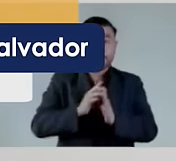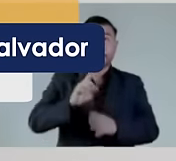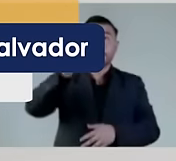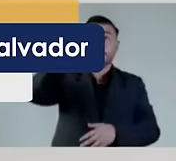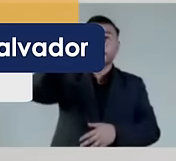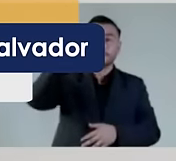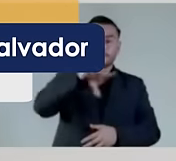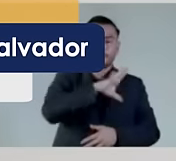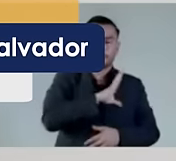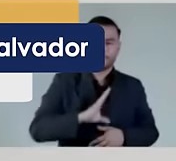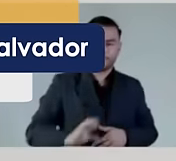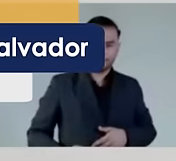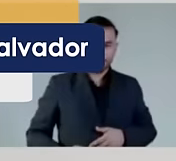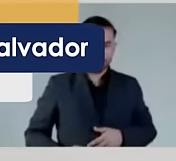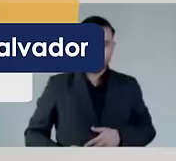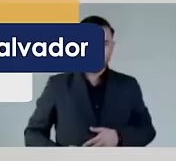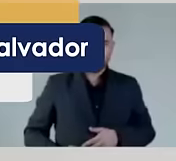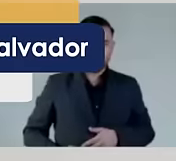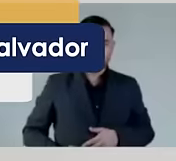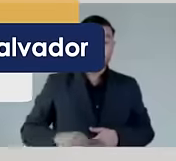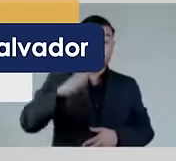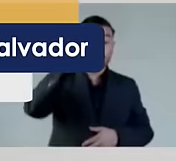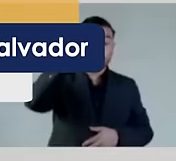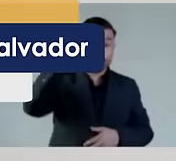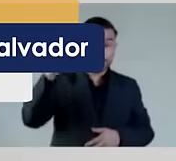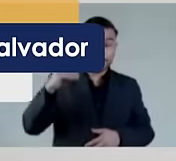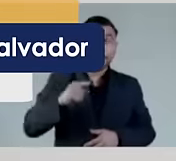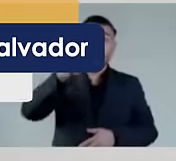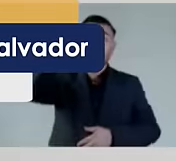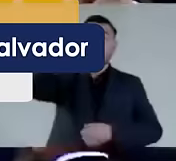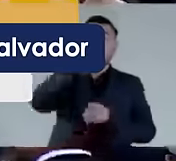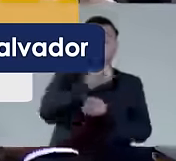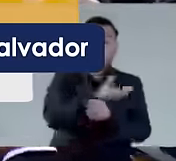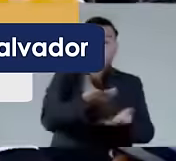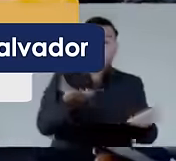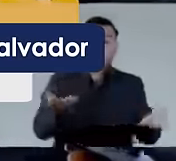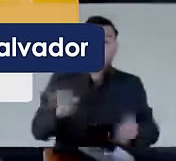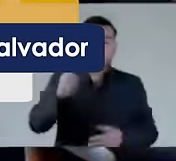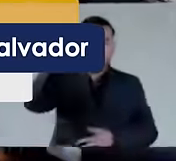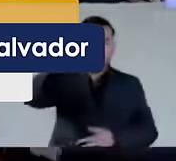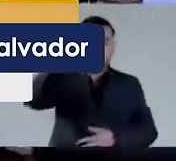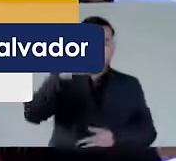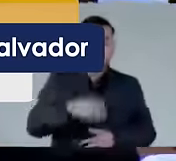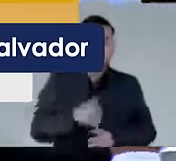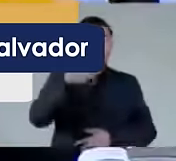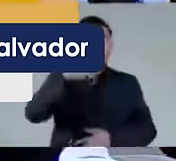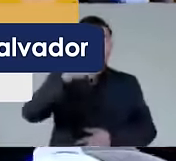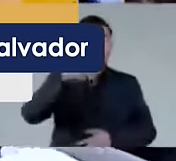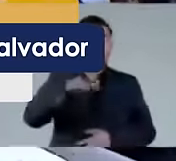hecho república del salvador nación bendecida por dios